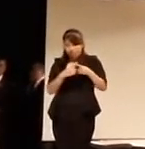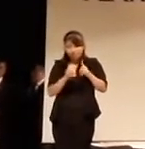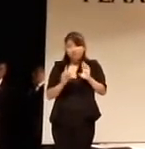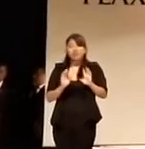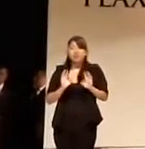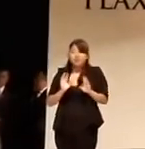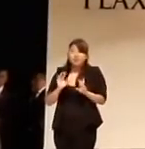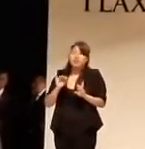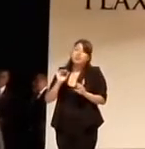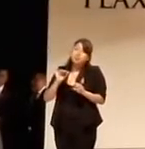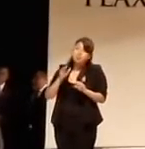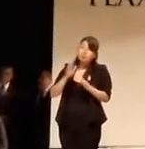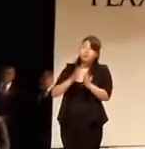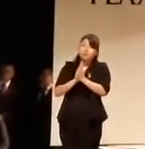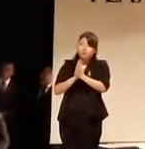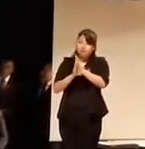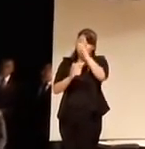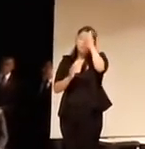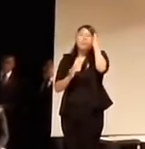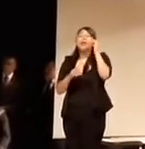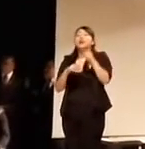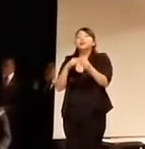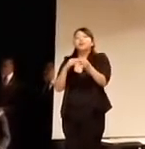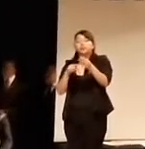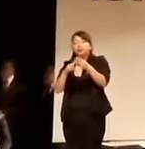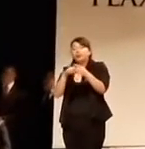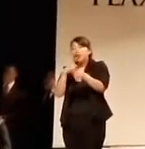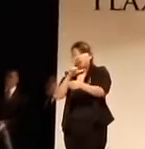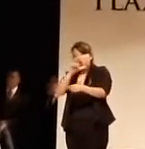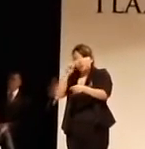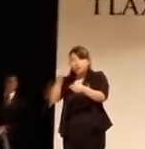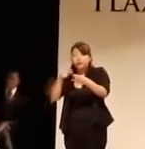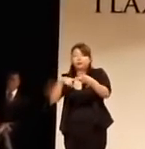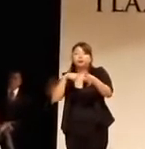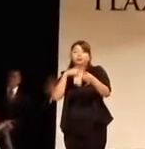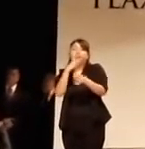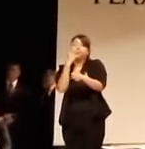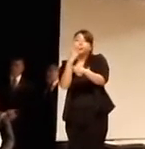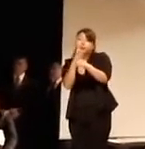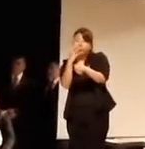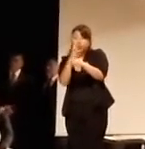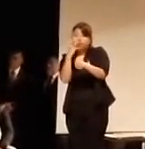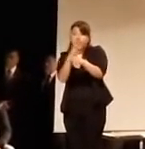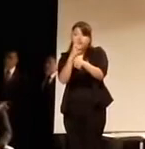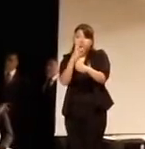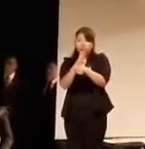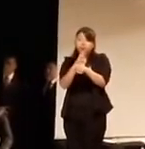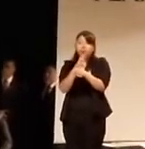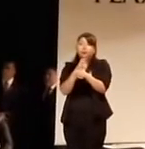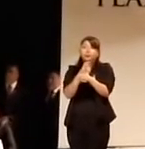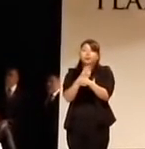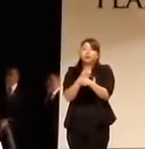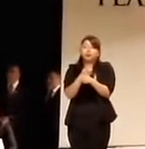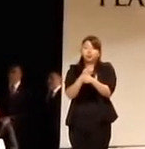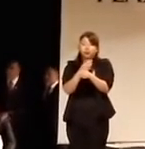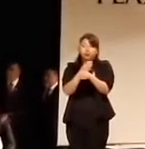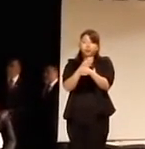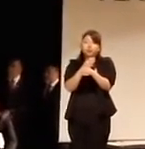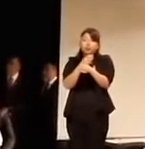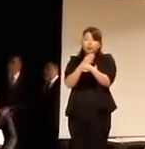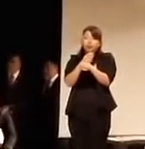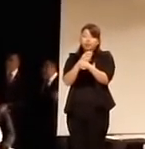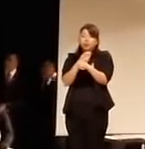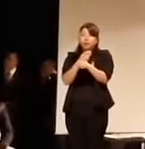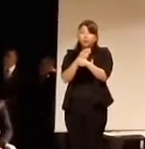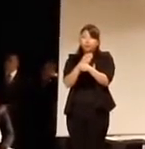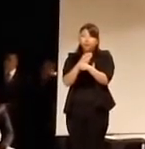y burocracia central. Tercero, recuperar la pedagogía y la